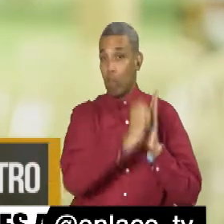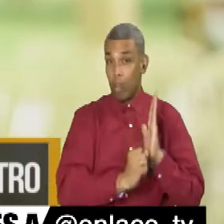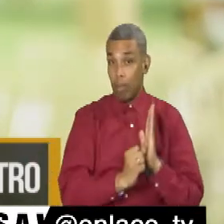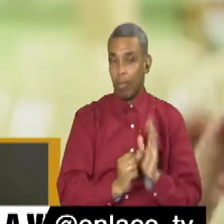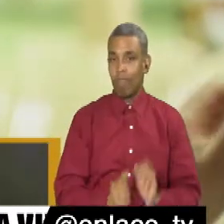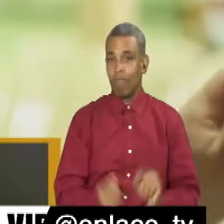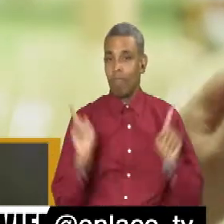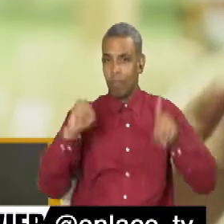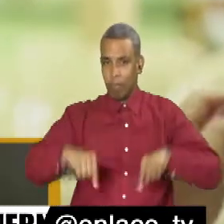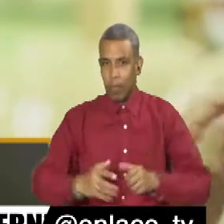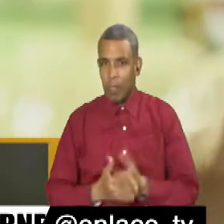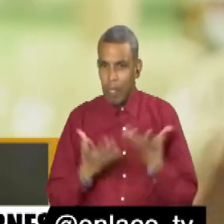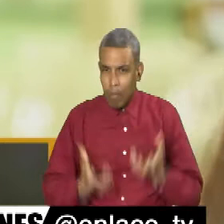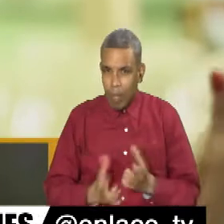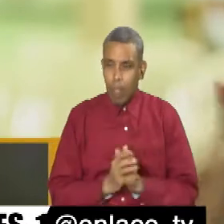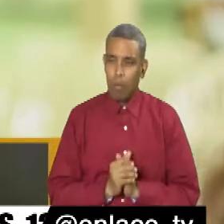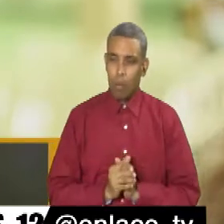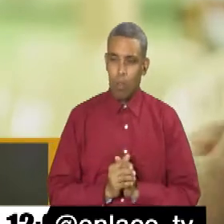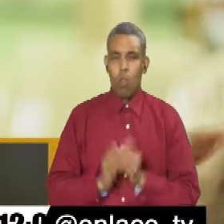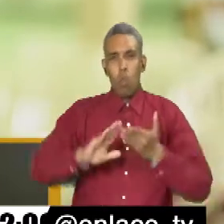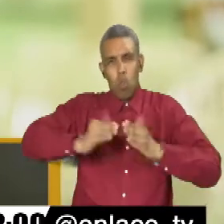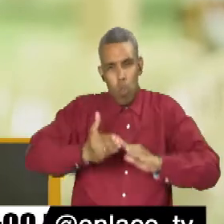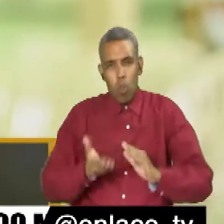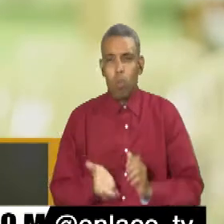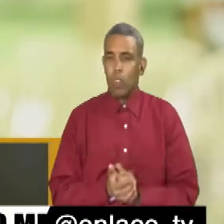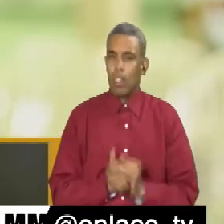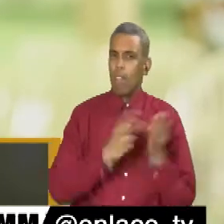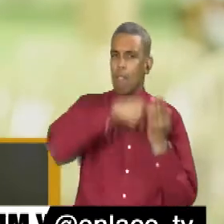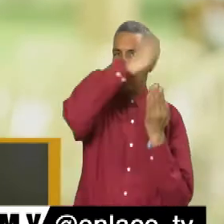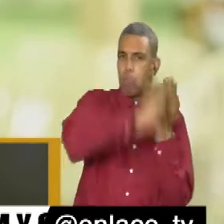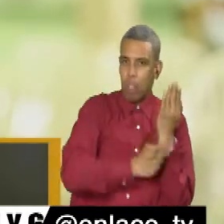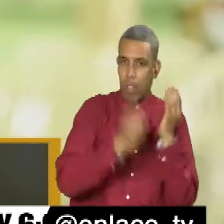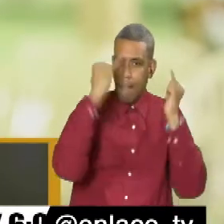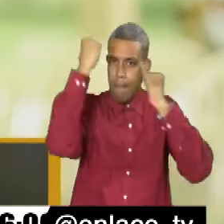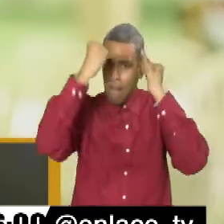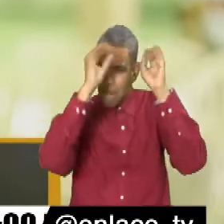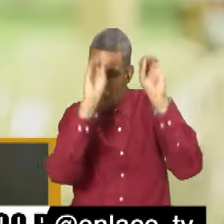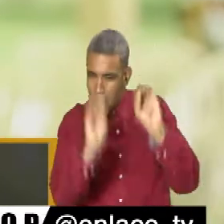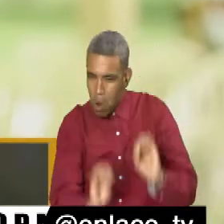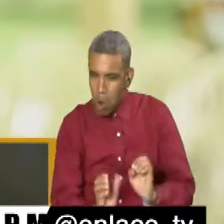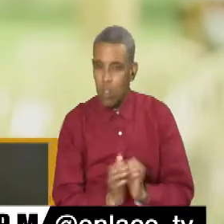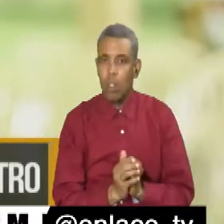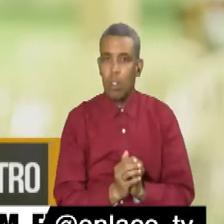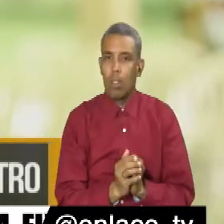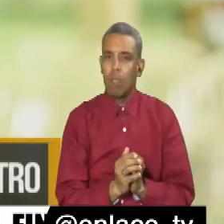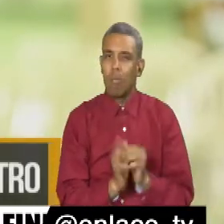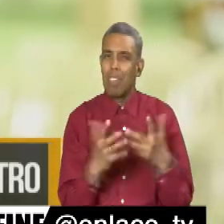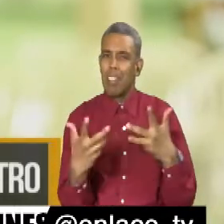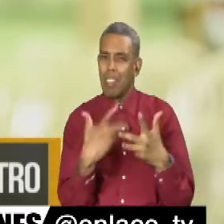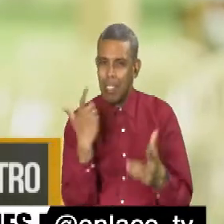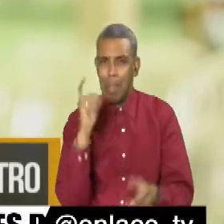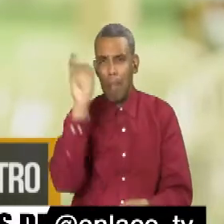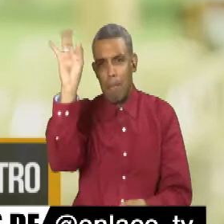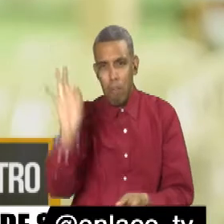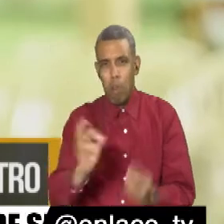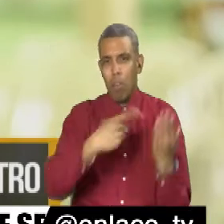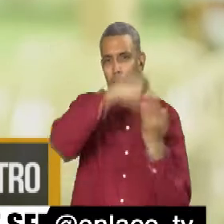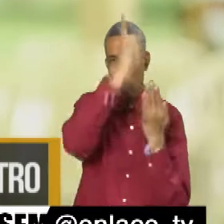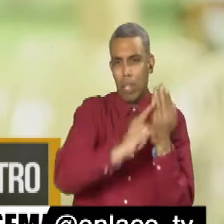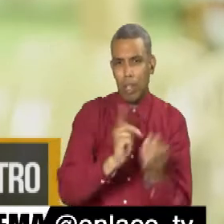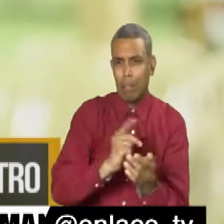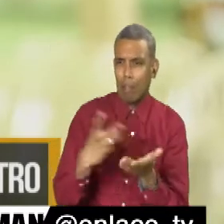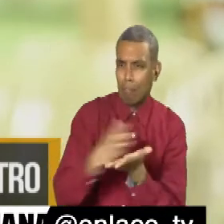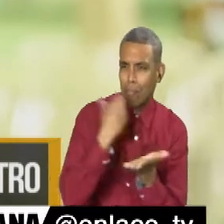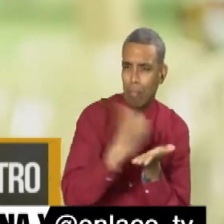o capacitaciones en lo que tiene que ver con formulación de proyectos a través del Sistema General de Regalías y de marco lógico que permitan a las comunidades